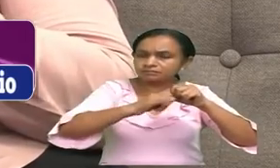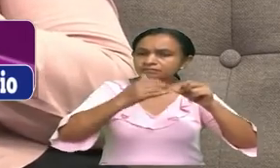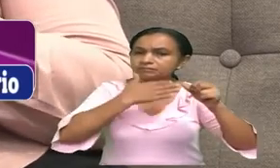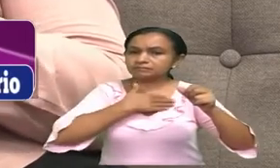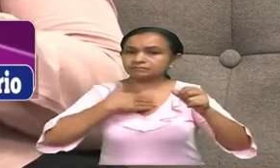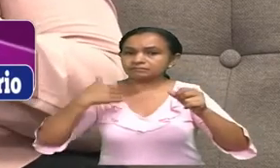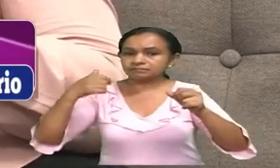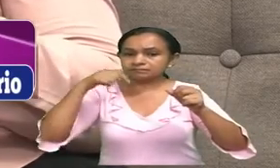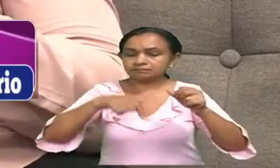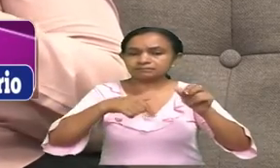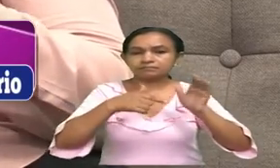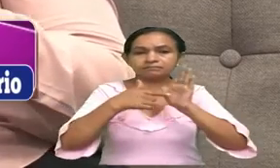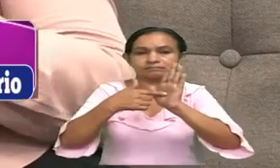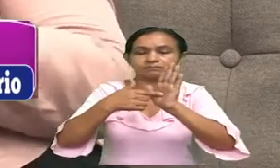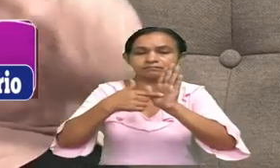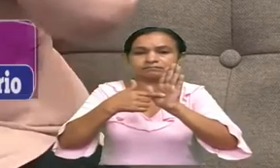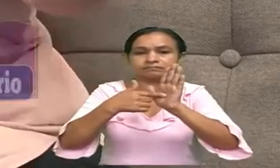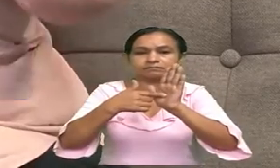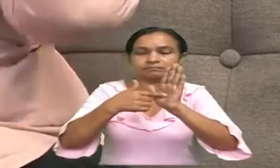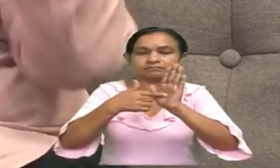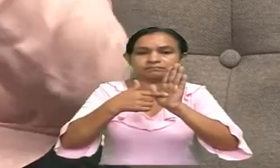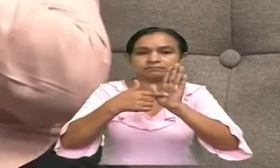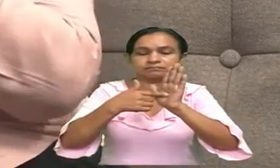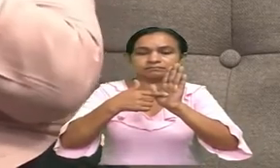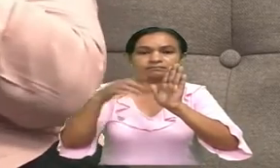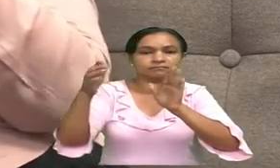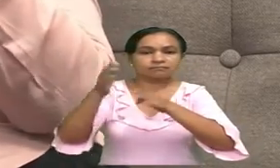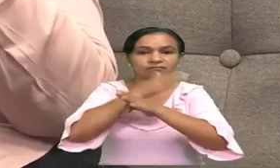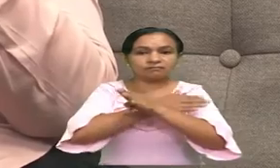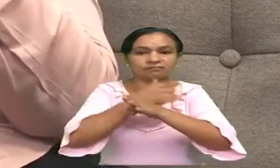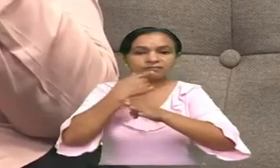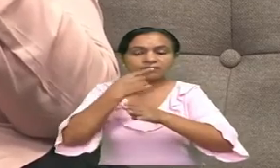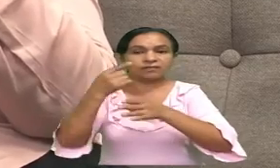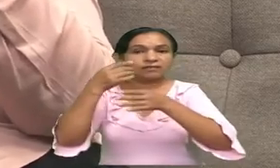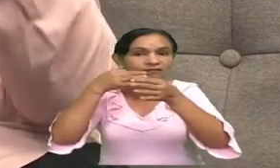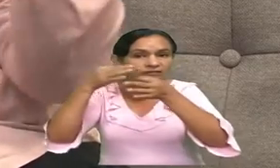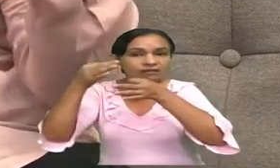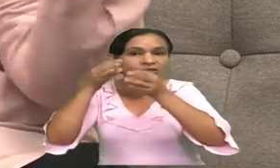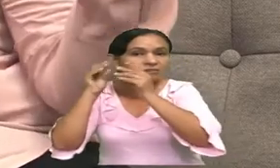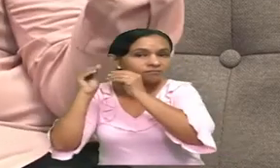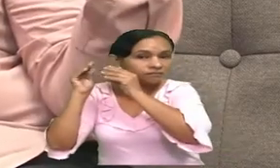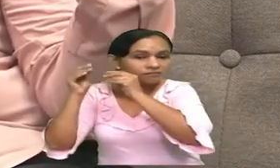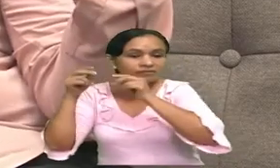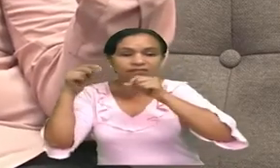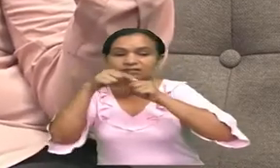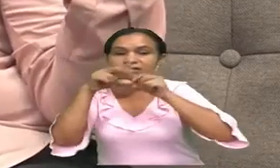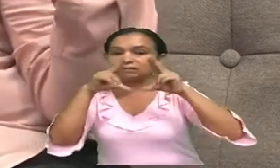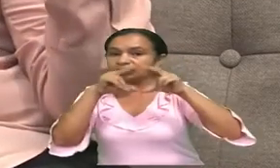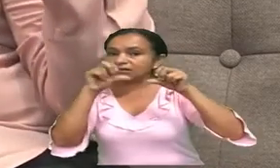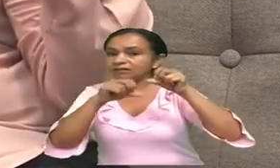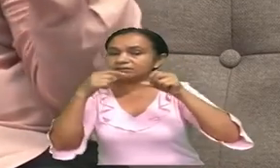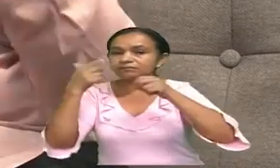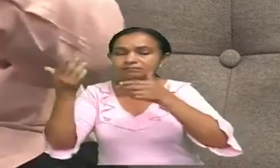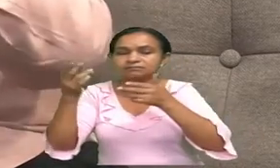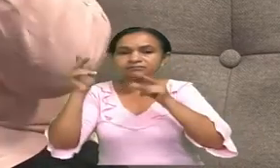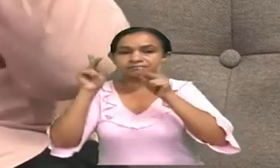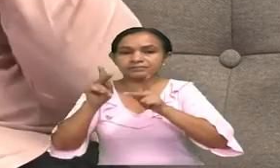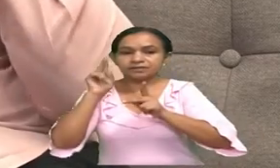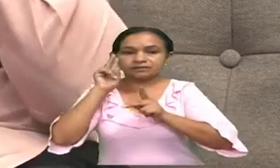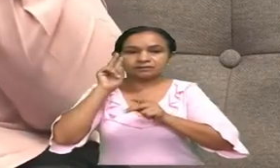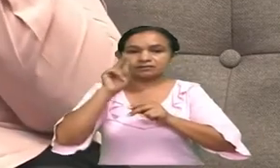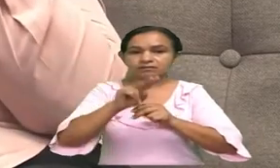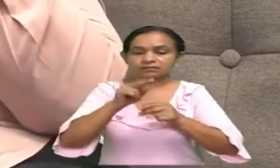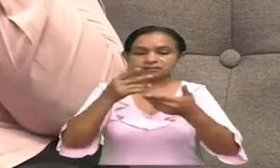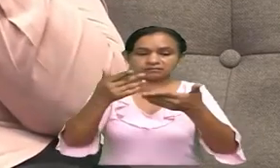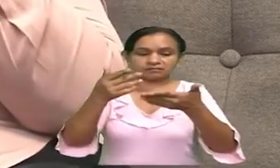eso desmonta toda una imagen que ellos que tienen los de fuera del país, que lo han obtenido a